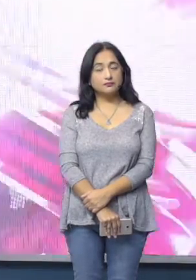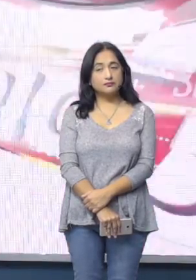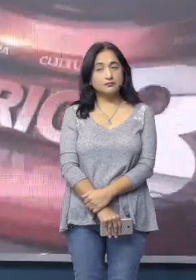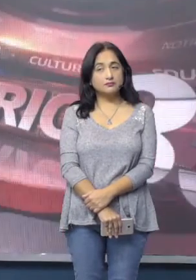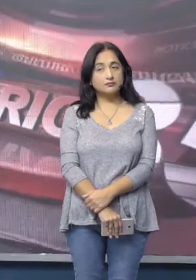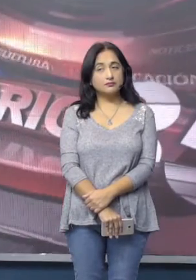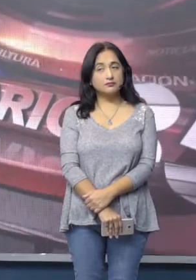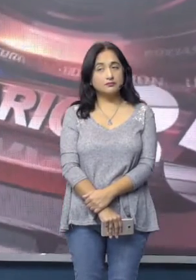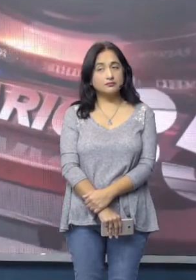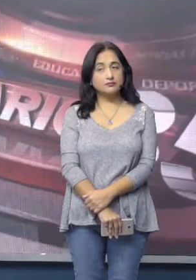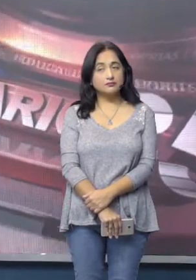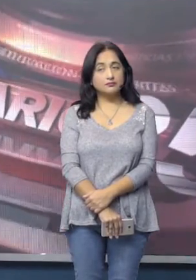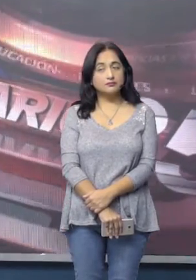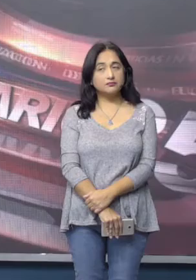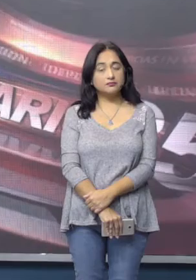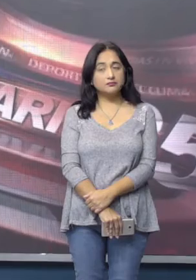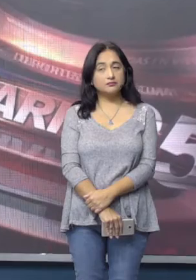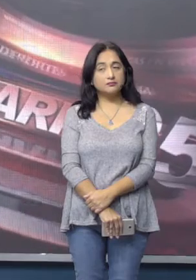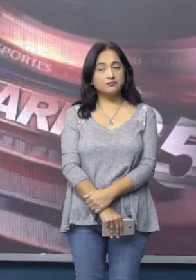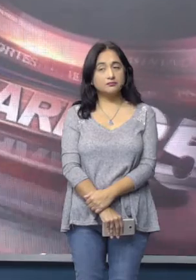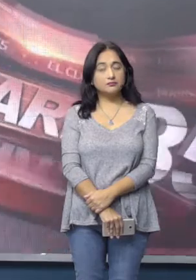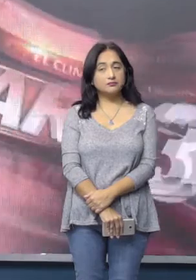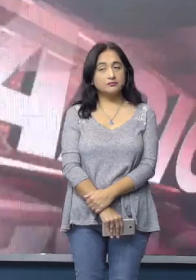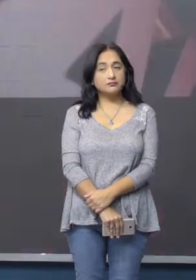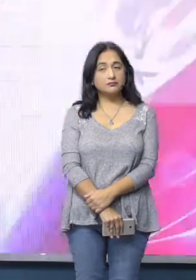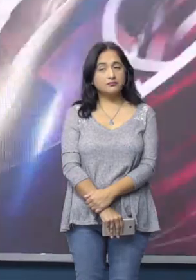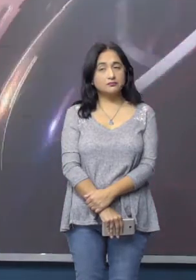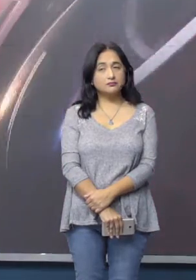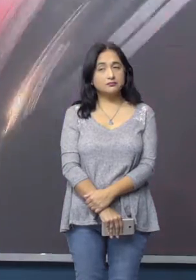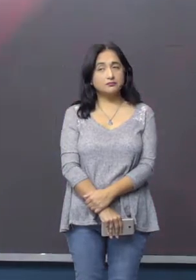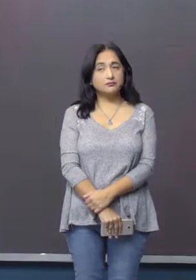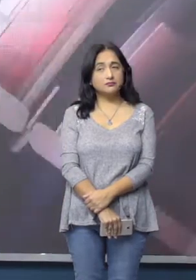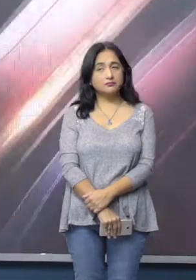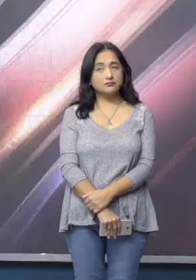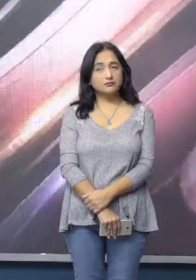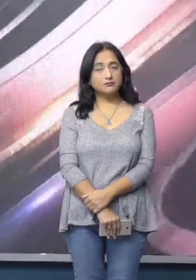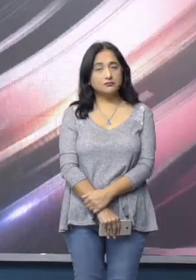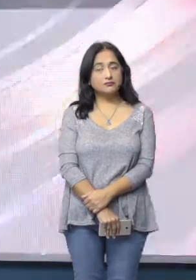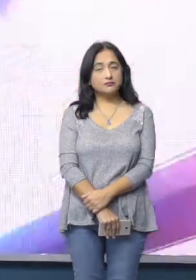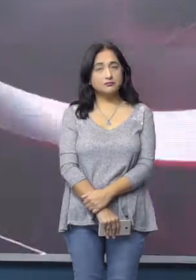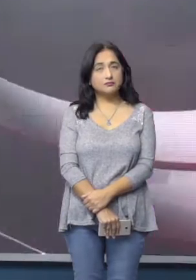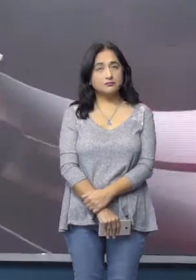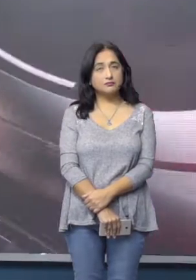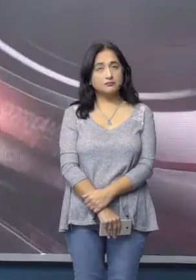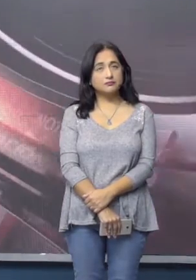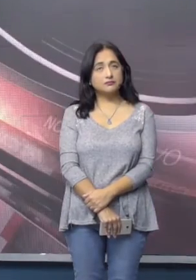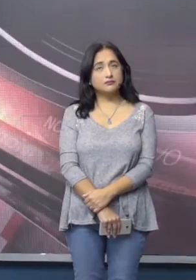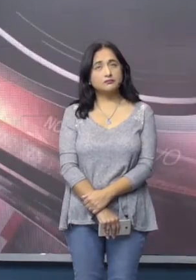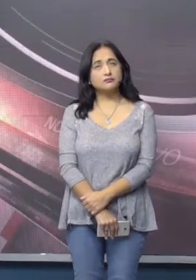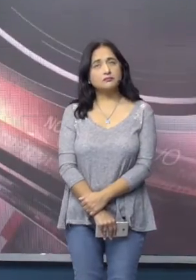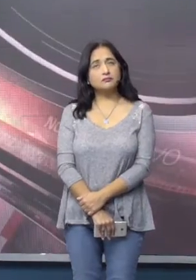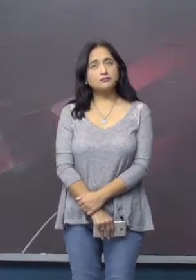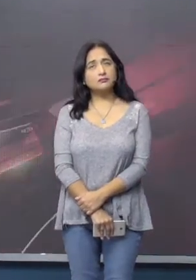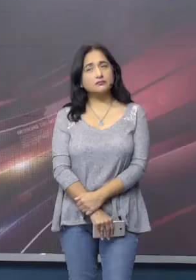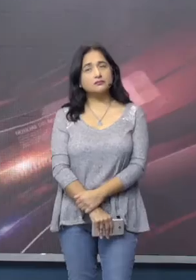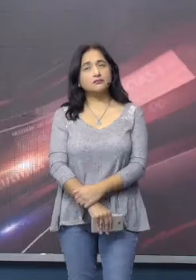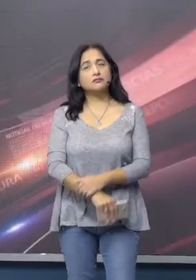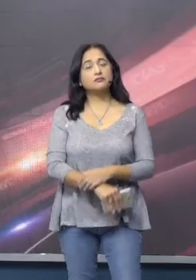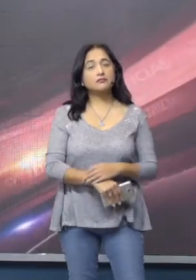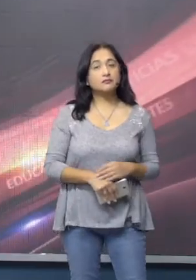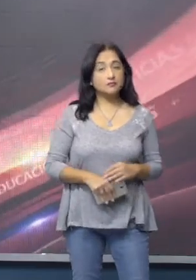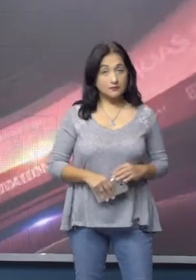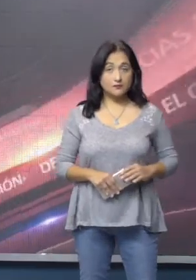porque al elegir un alumno por departamento no tiene que